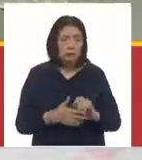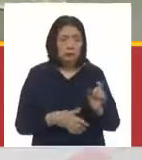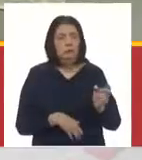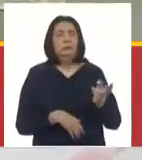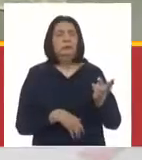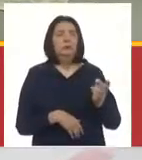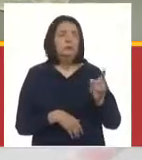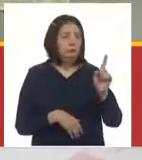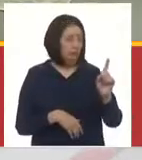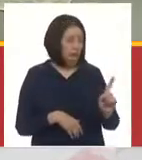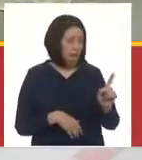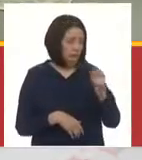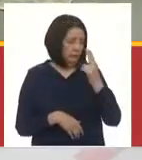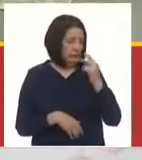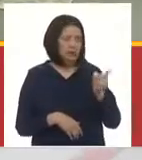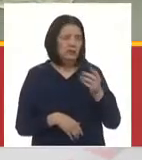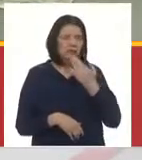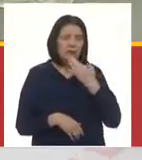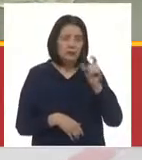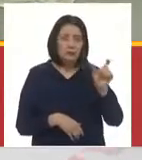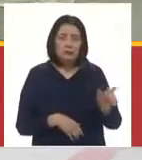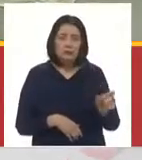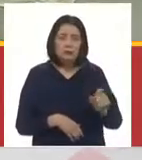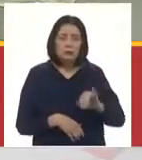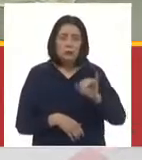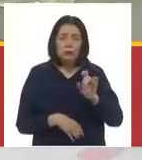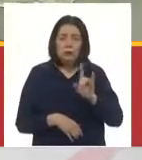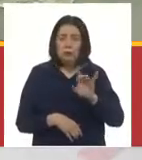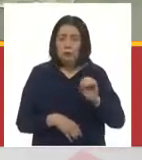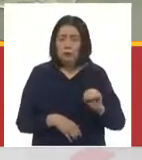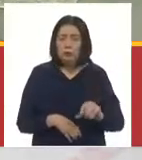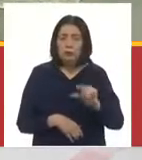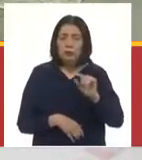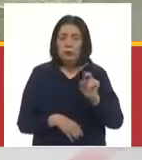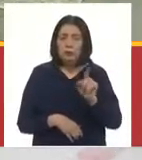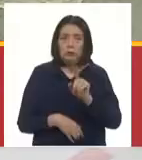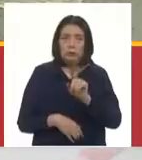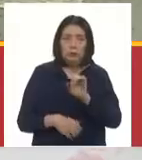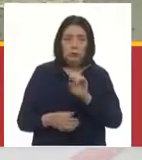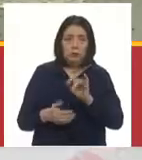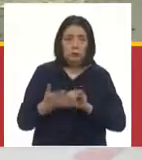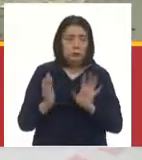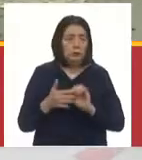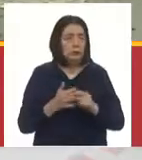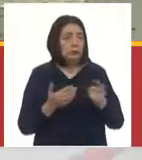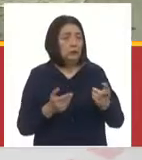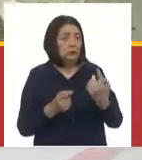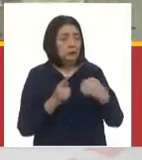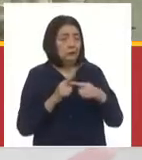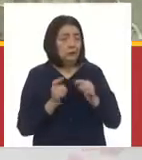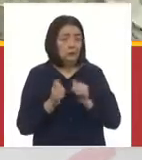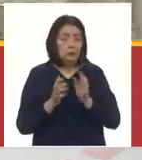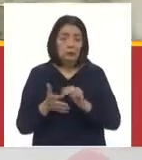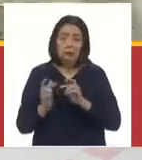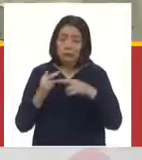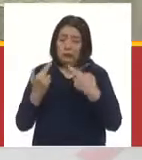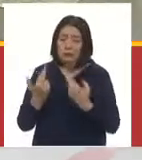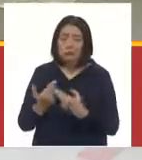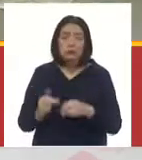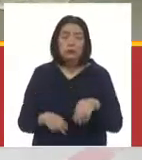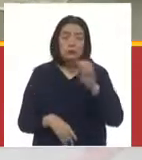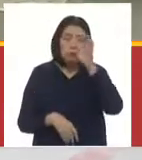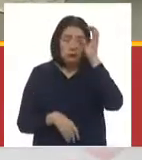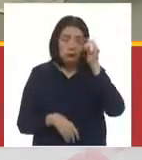llamó bastante la atención fue la del señor Julio Guzmán, ex candidato a la presidencia, quien sostuvo una reunión con el señor